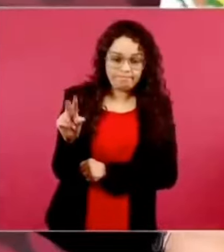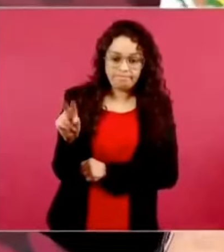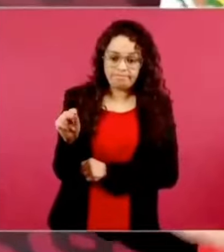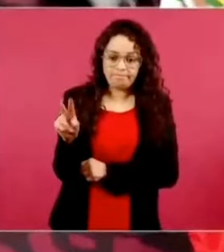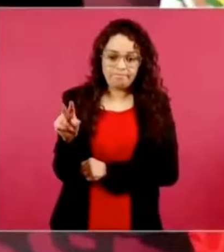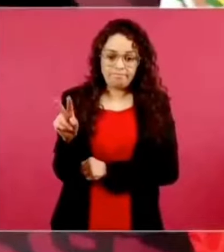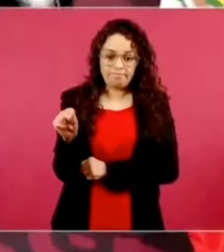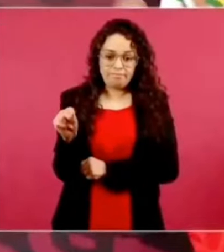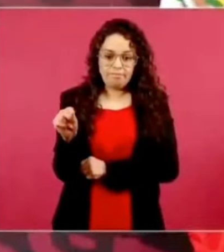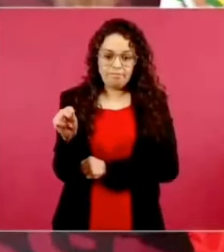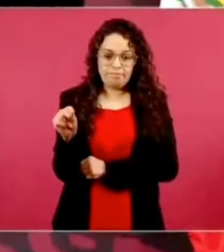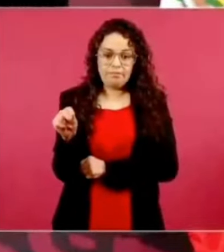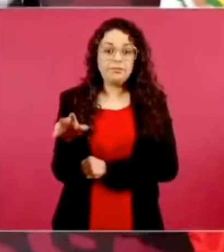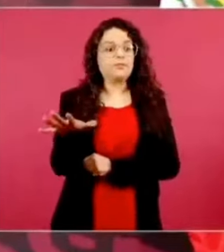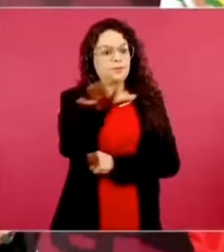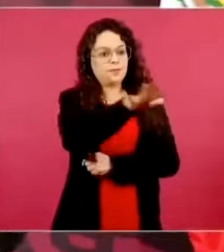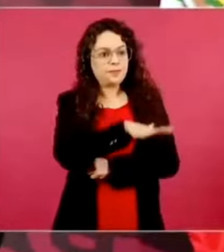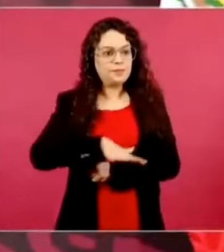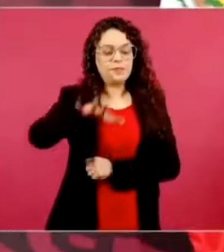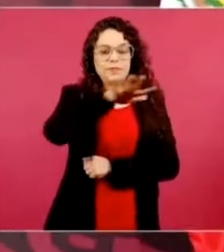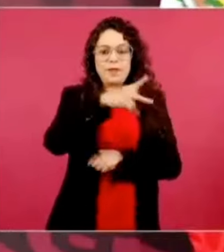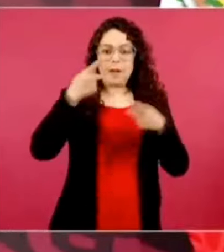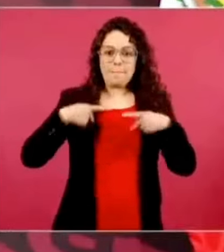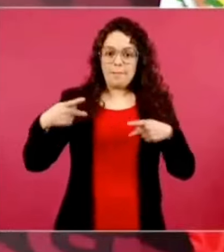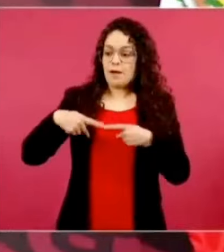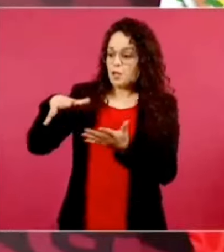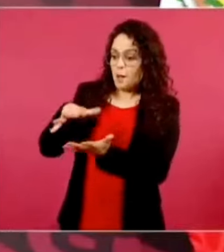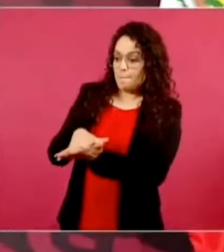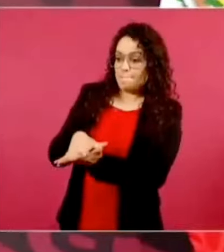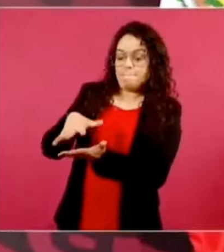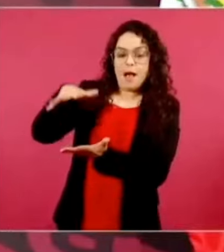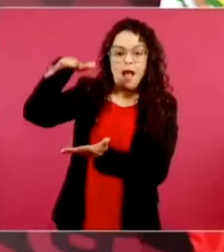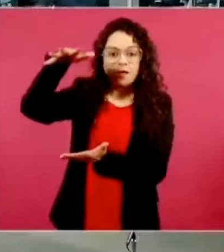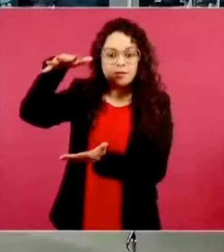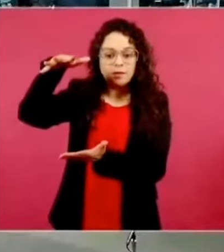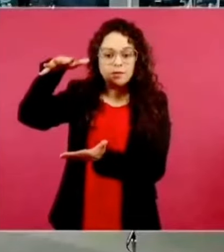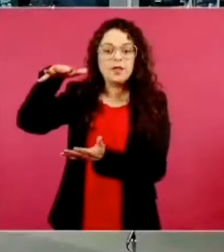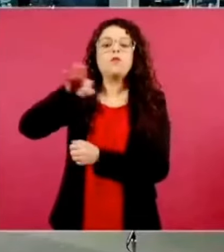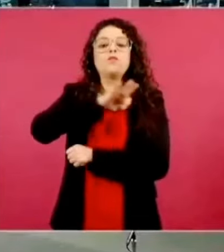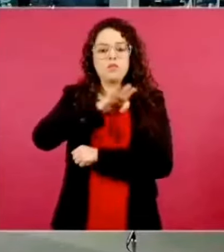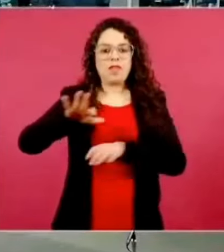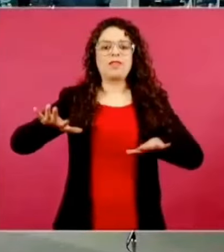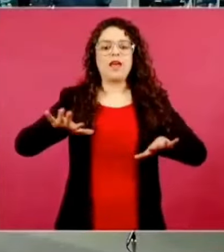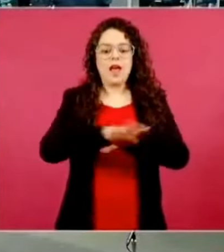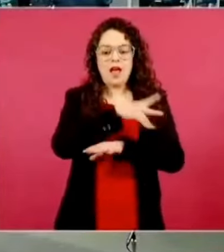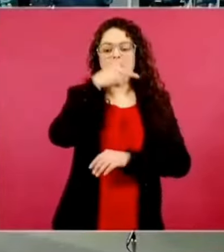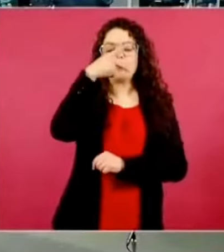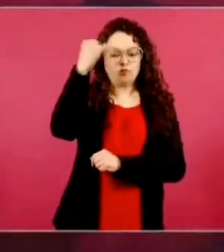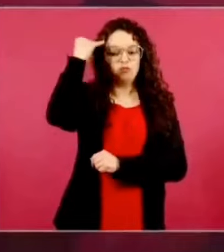la mayoría de la gente que ha padecido de la opresión,